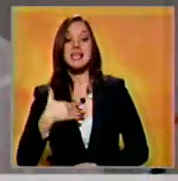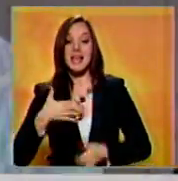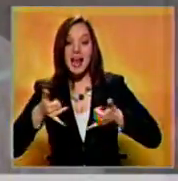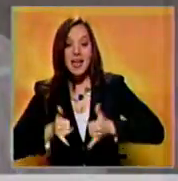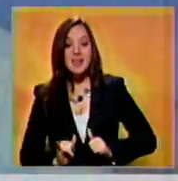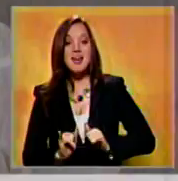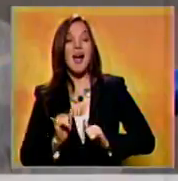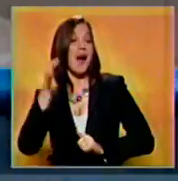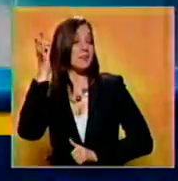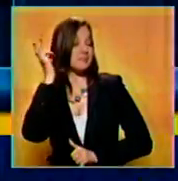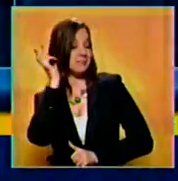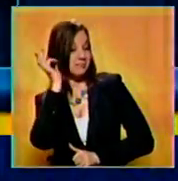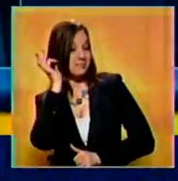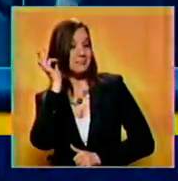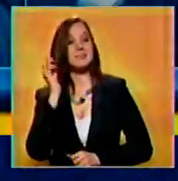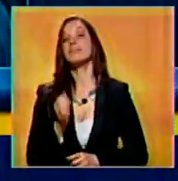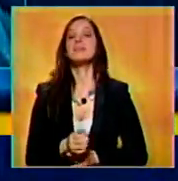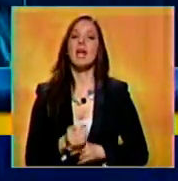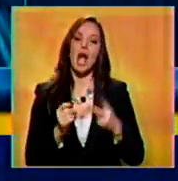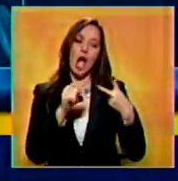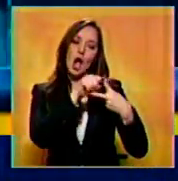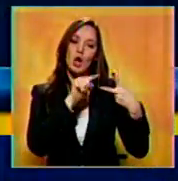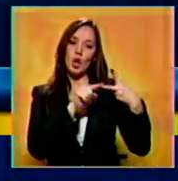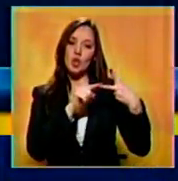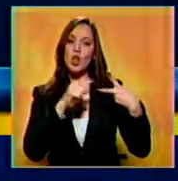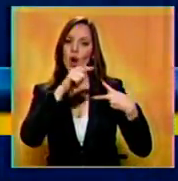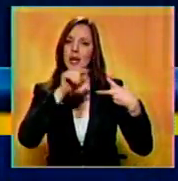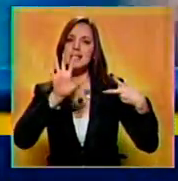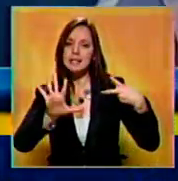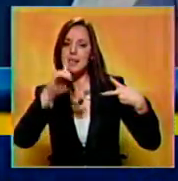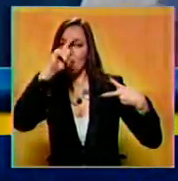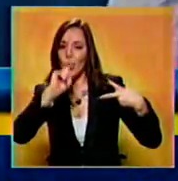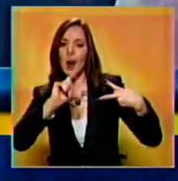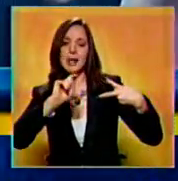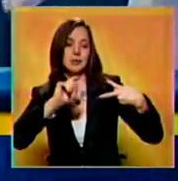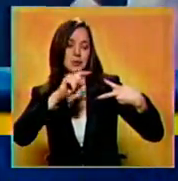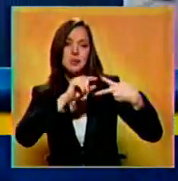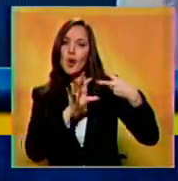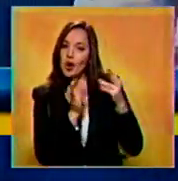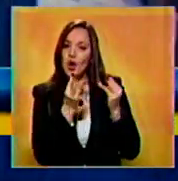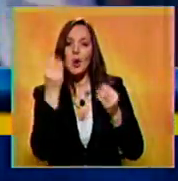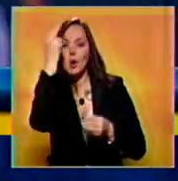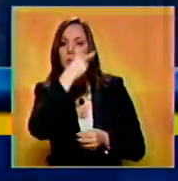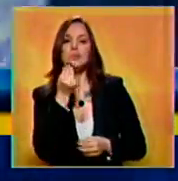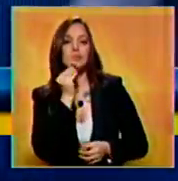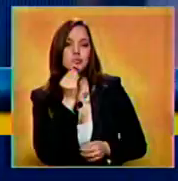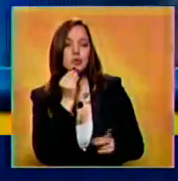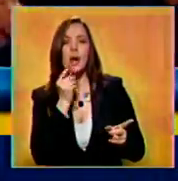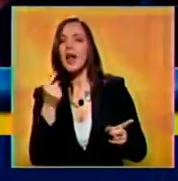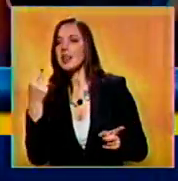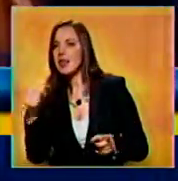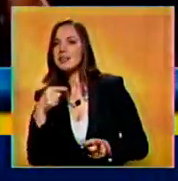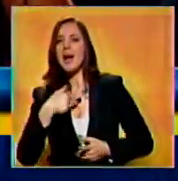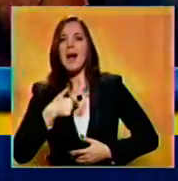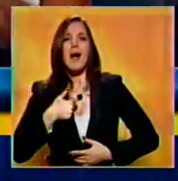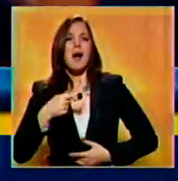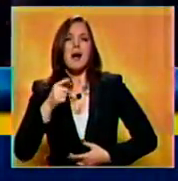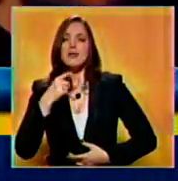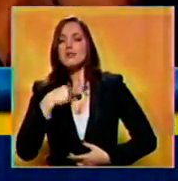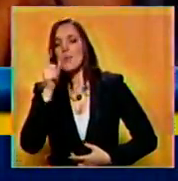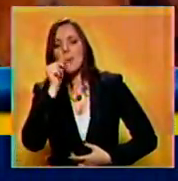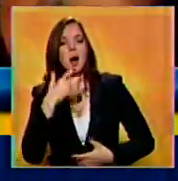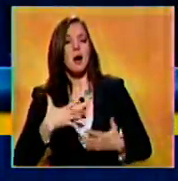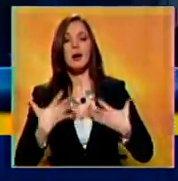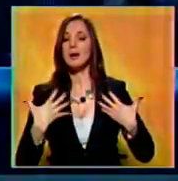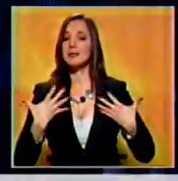boricua está muy feliz con sus gemelitos Valentino y Mateo de 5 años, confesó que ser padre engrandece todo y que quiere más hijos, por